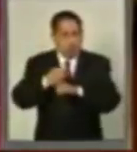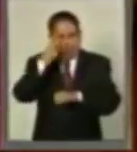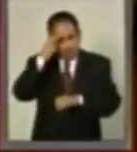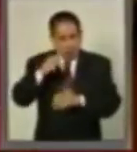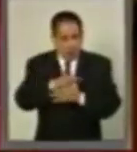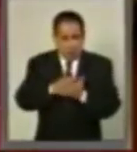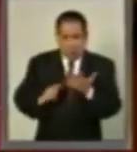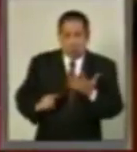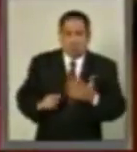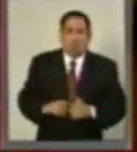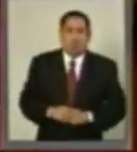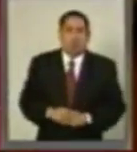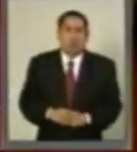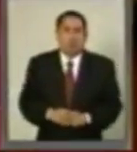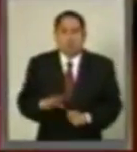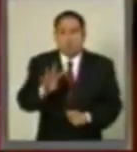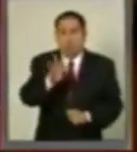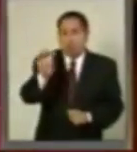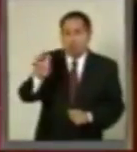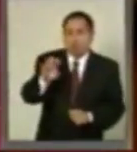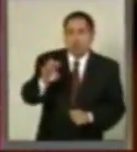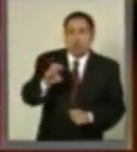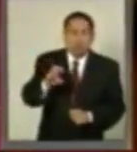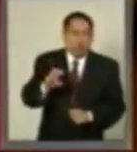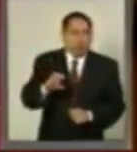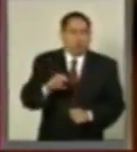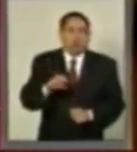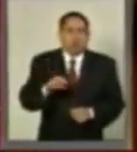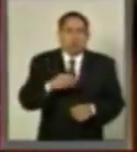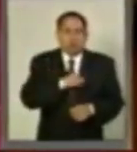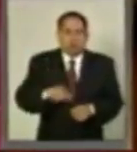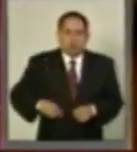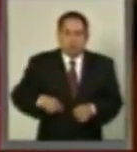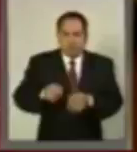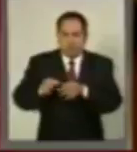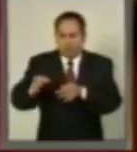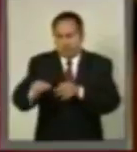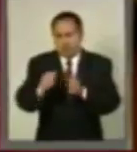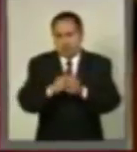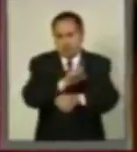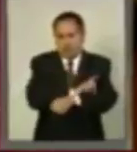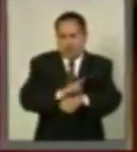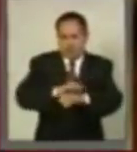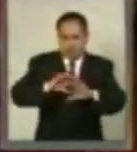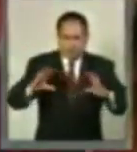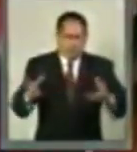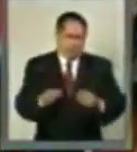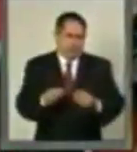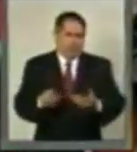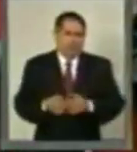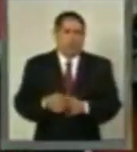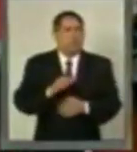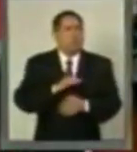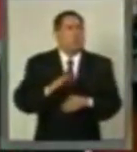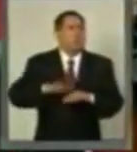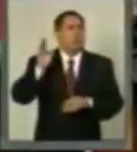México. 400 municipios con las delegaciones. Hubo, sin lugar a dudas, más